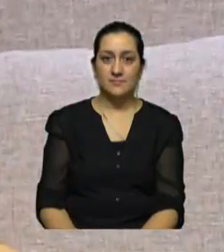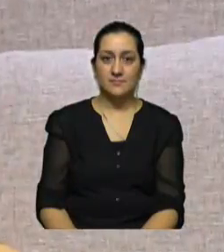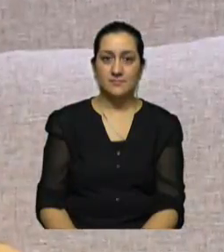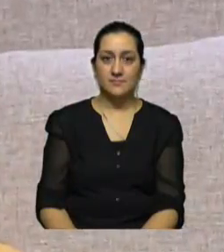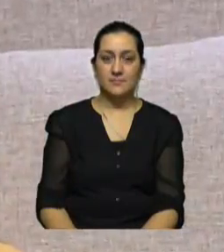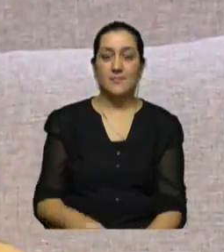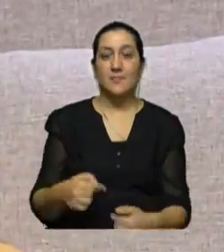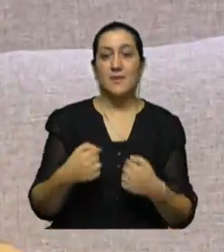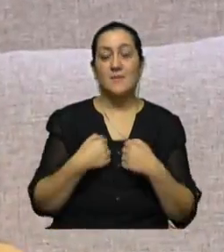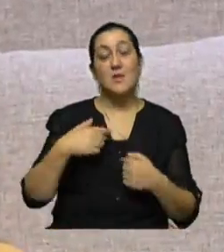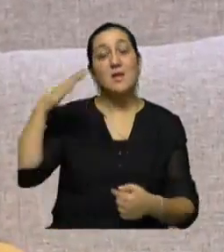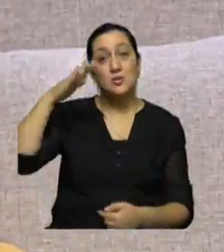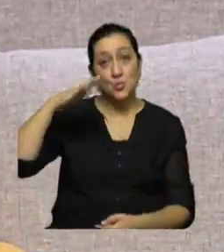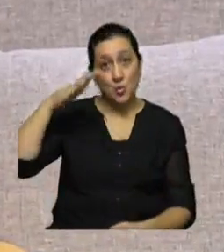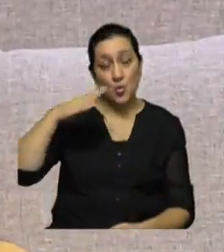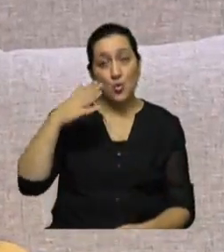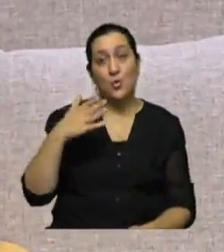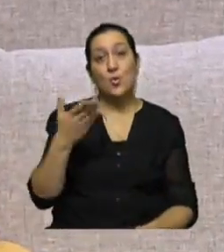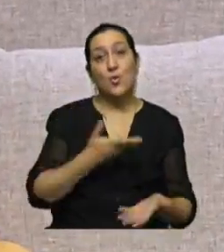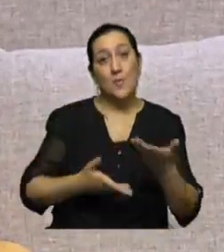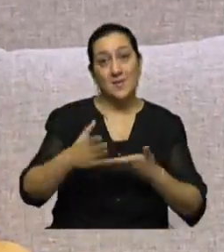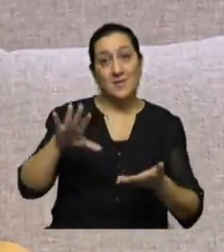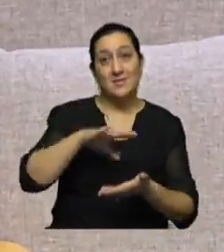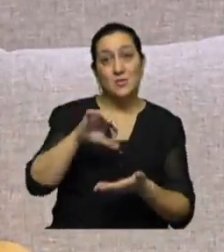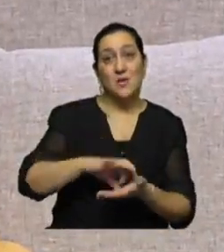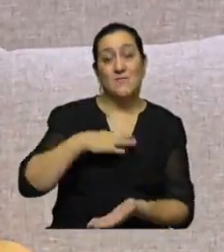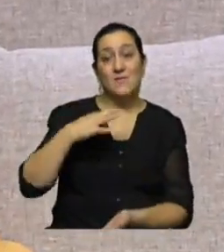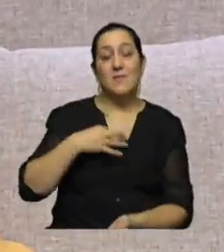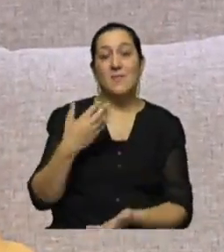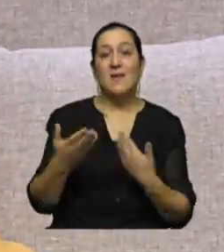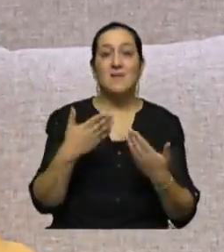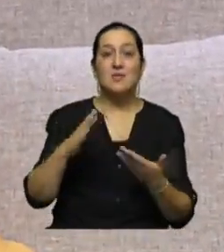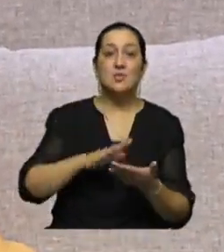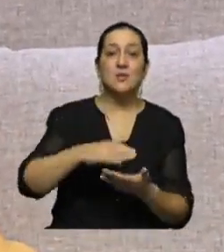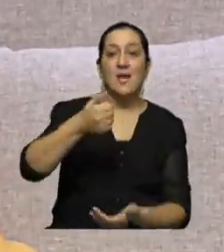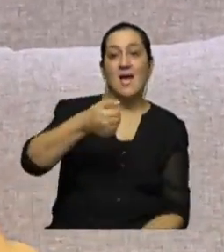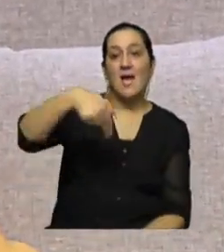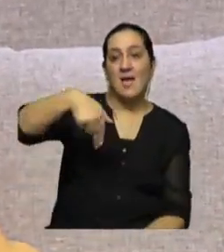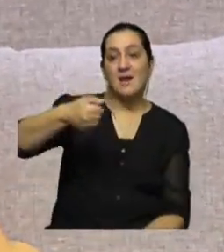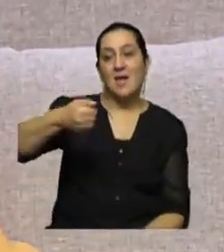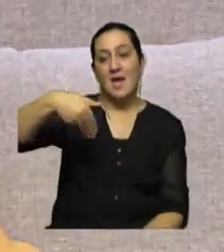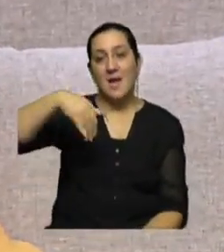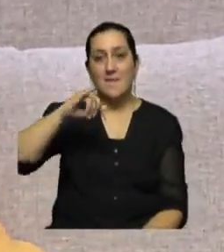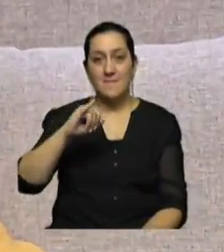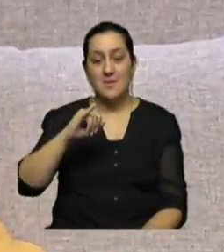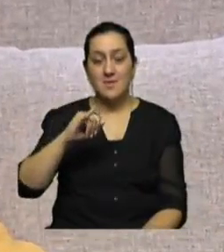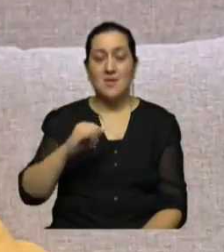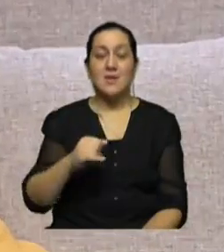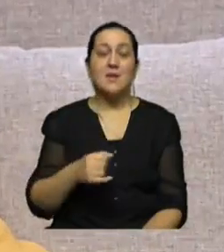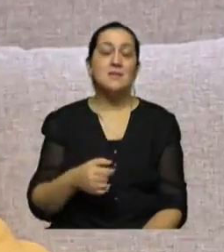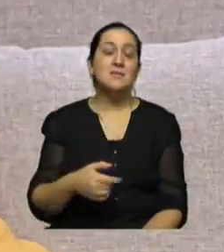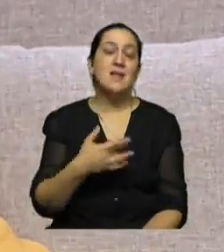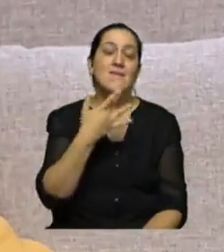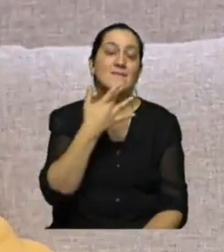Y es un honor estar aquí en Ciudad Viva para hablar de Anami, la belleza de la existencia, que es un unipersonal de